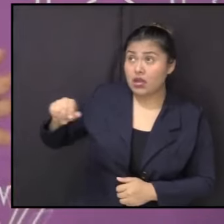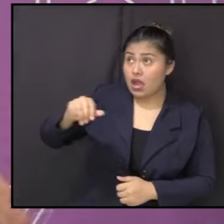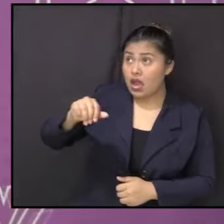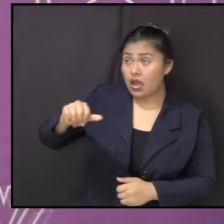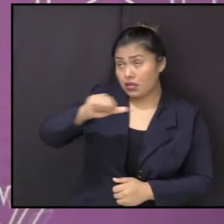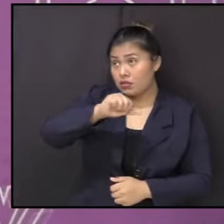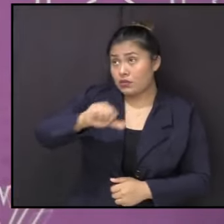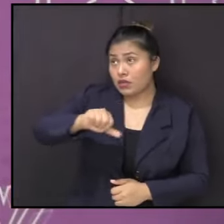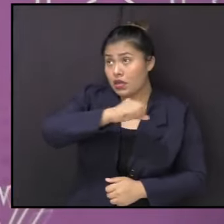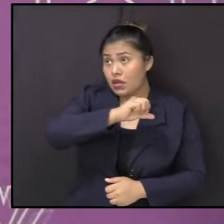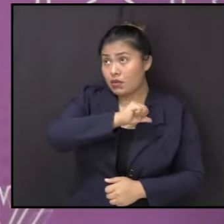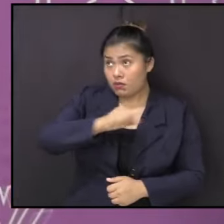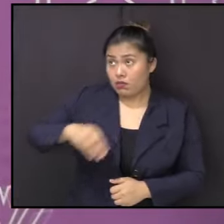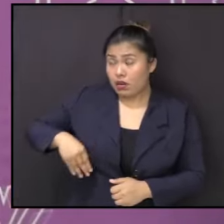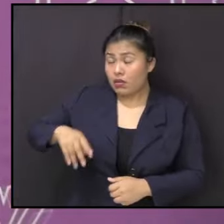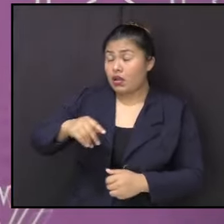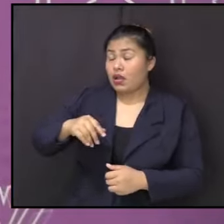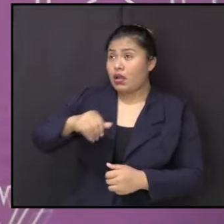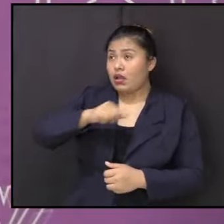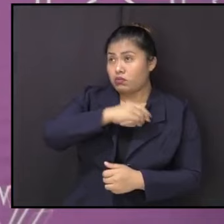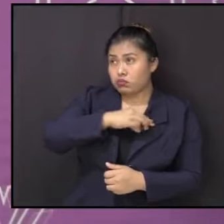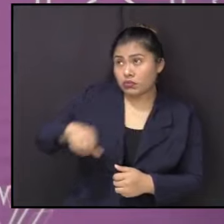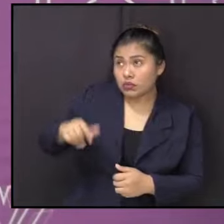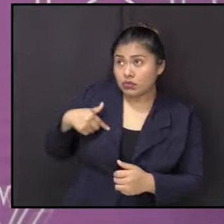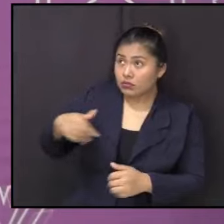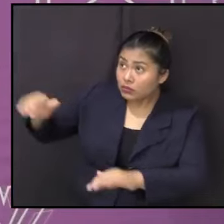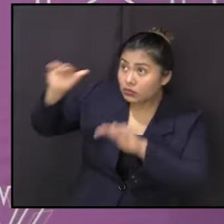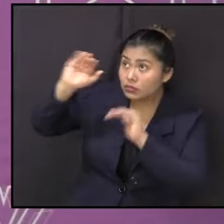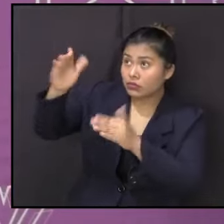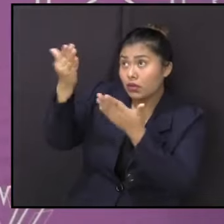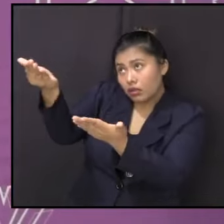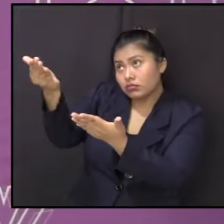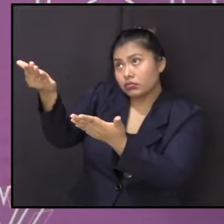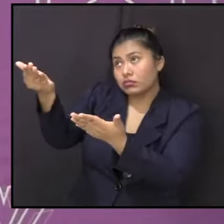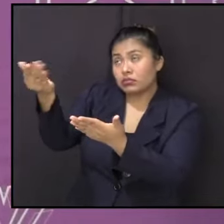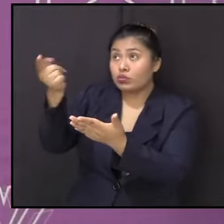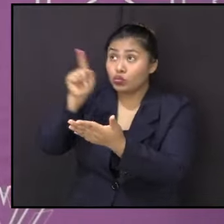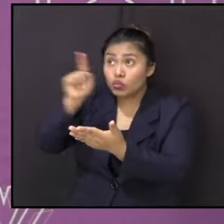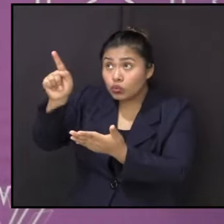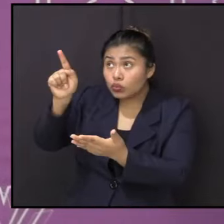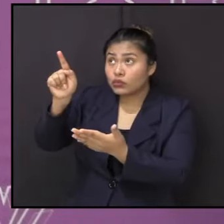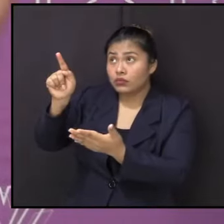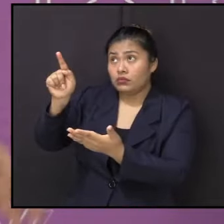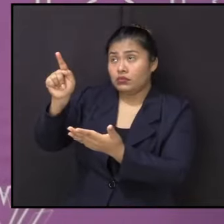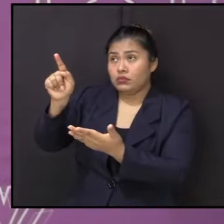en ese momento en cuestión, en el poder, que no puede aumentar